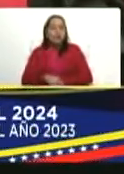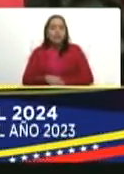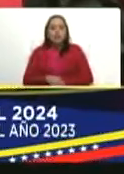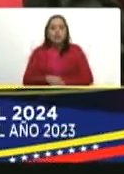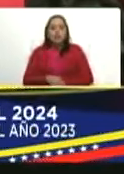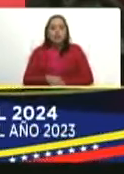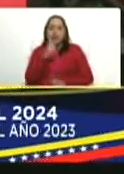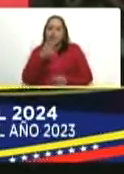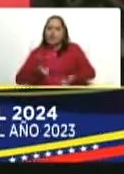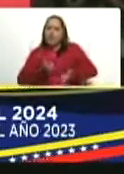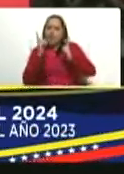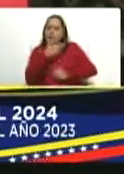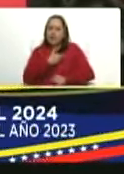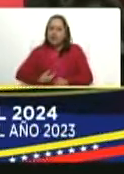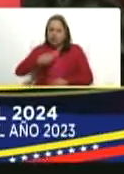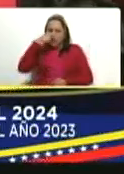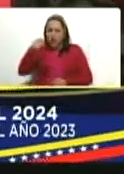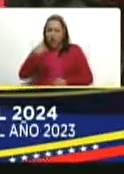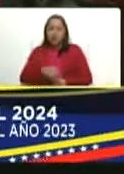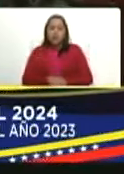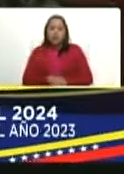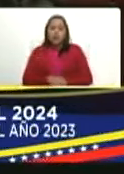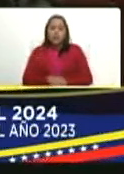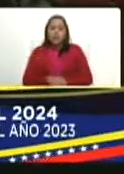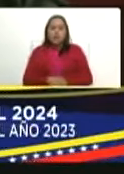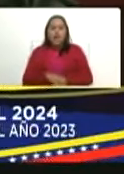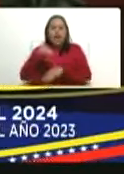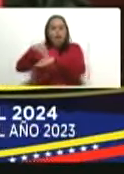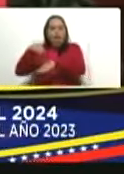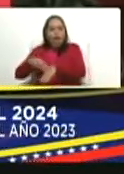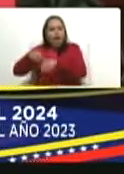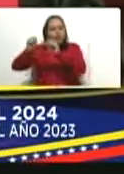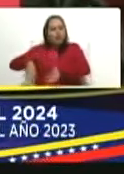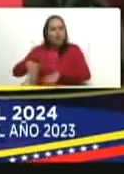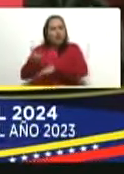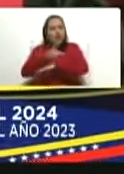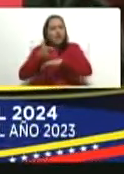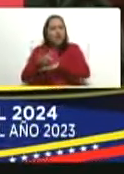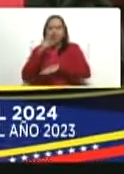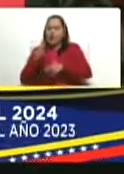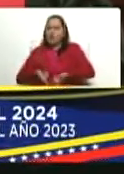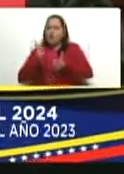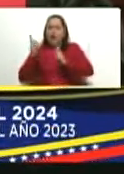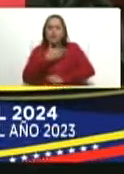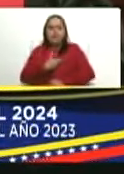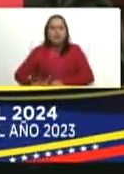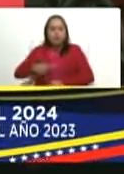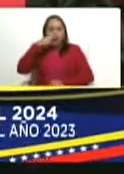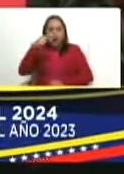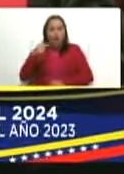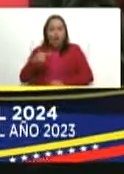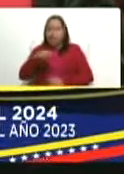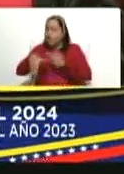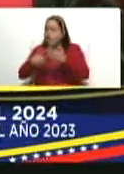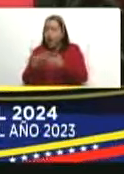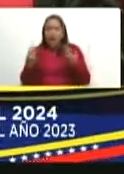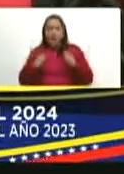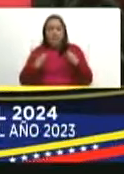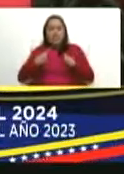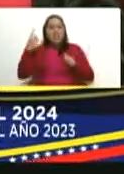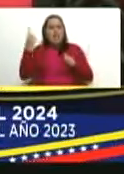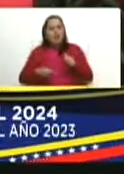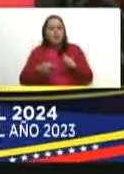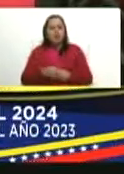presidente Maduro. Hizo un llamado a dimitir al gobierno y a inhabilitar al presidente Maduro de por vida y también para